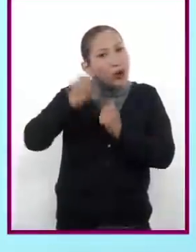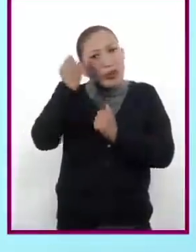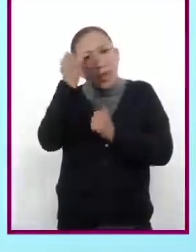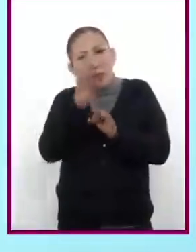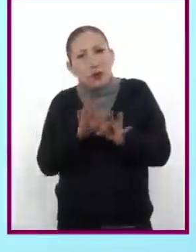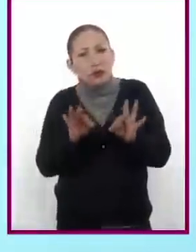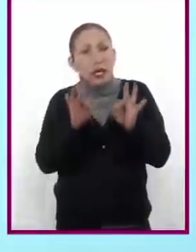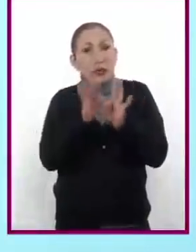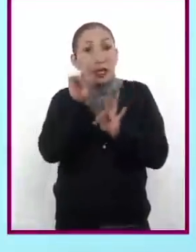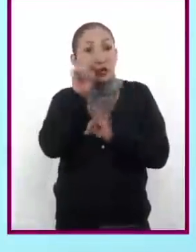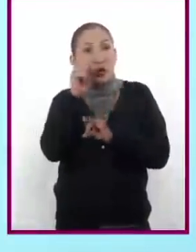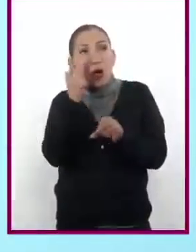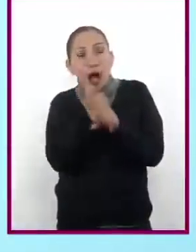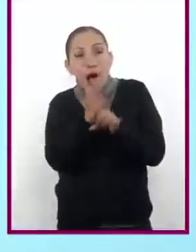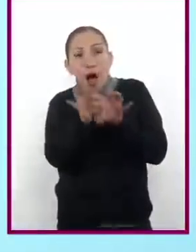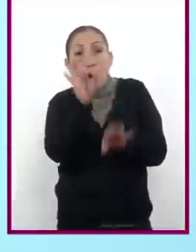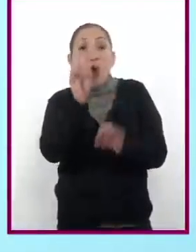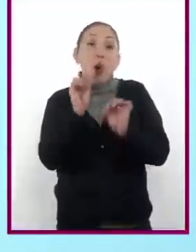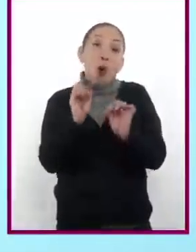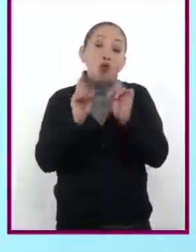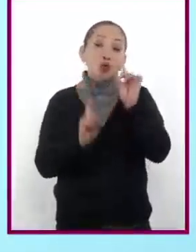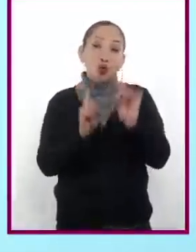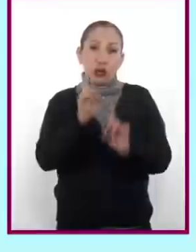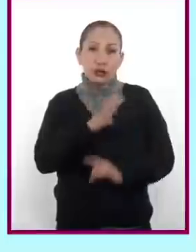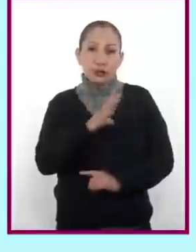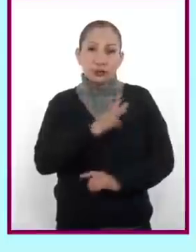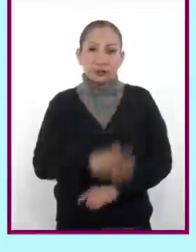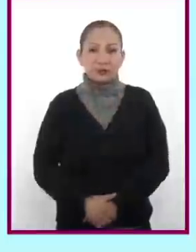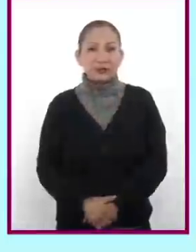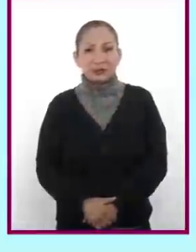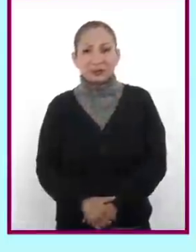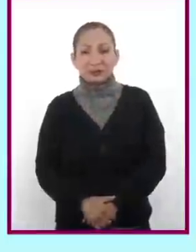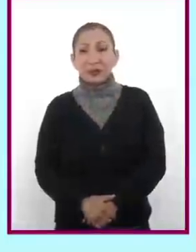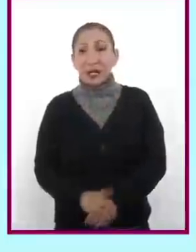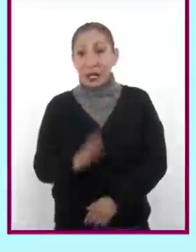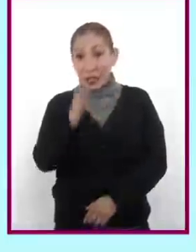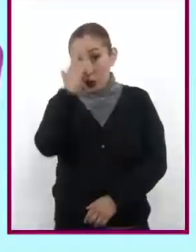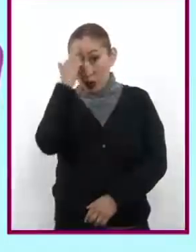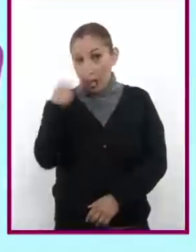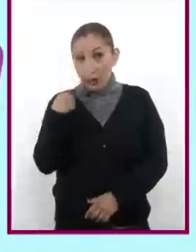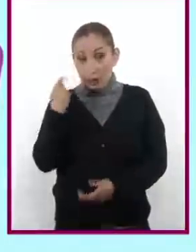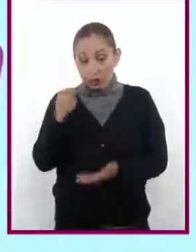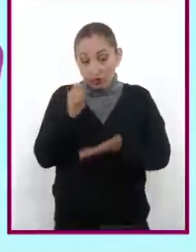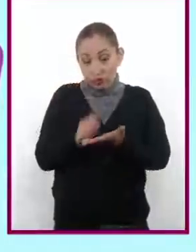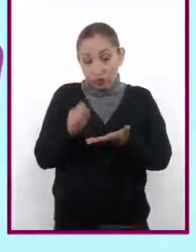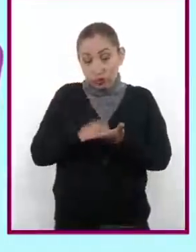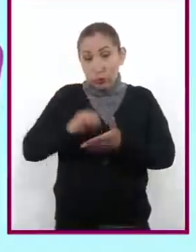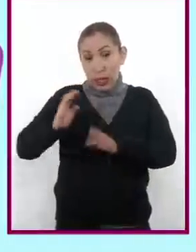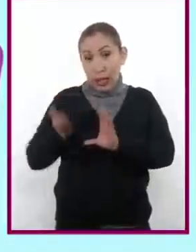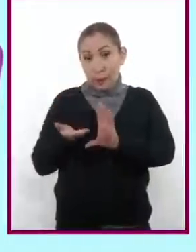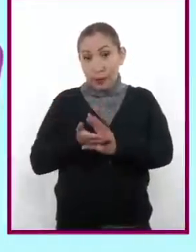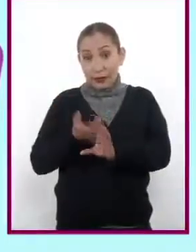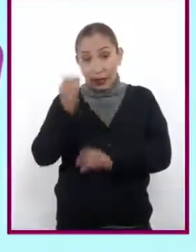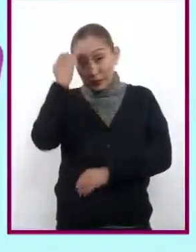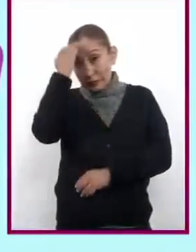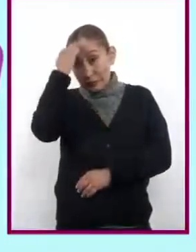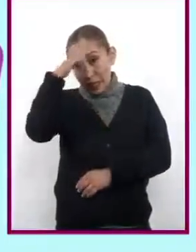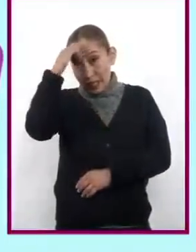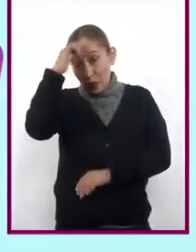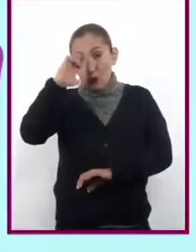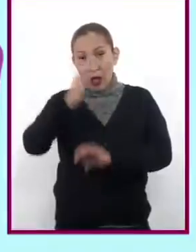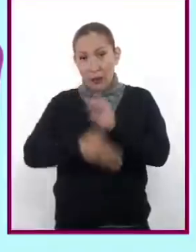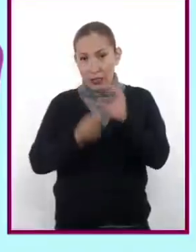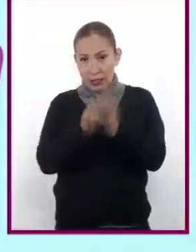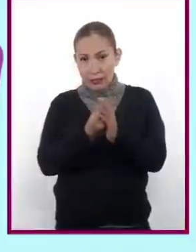principales que detecten y las dudas que les puedan surgir. Recuerden integrar estos apuntes a su carpeta de experiencias al finalizar